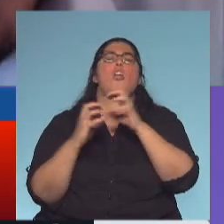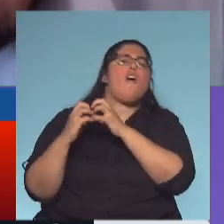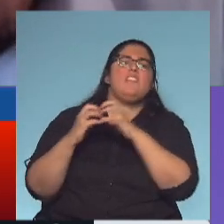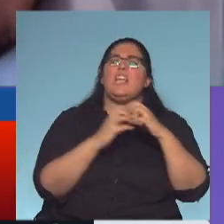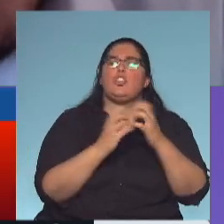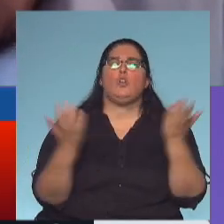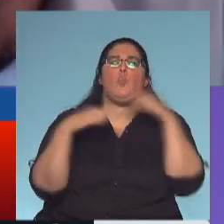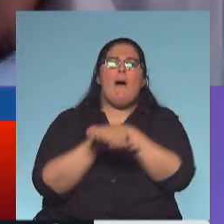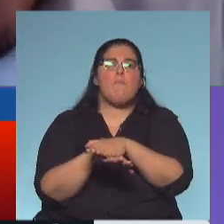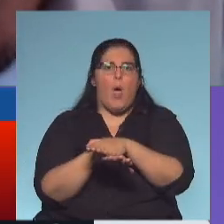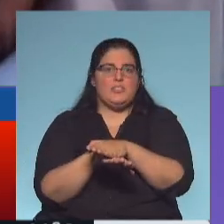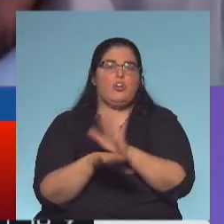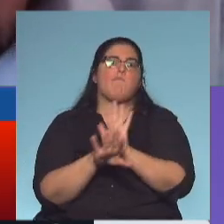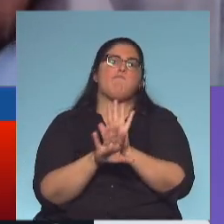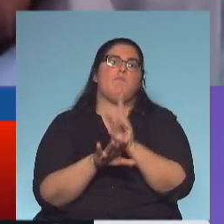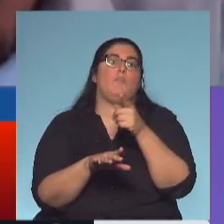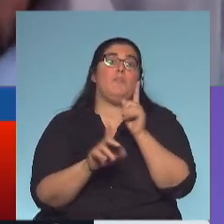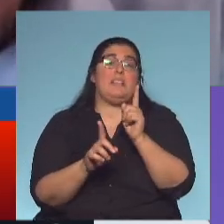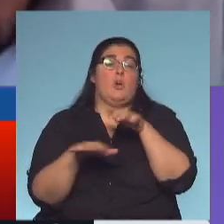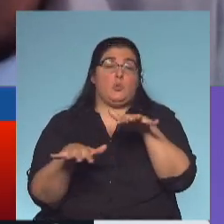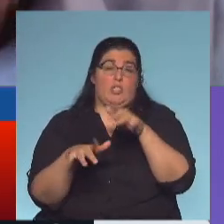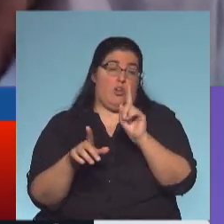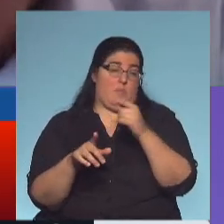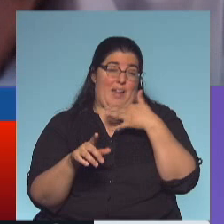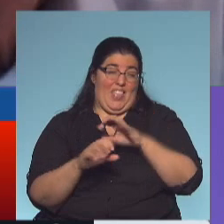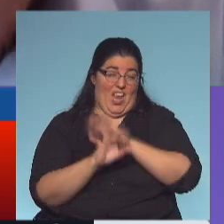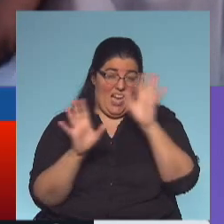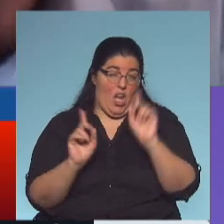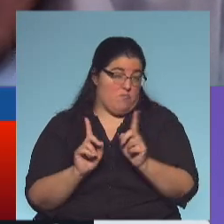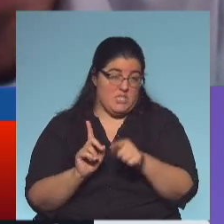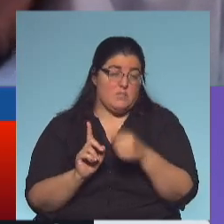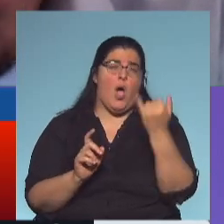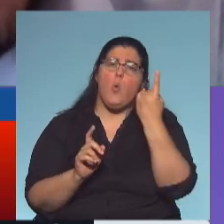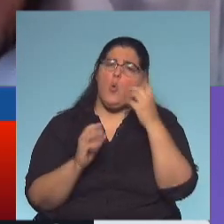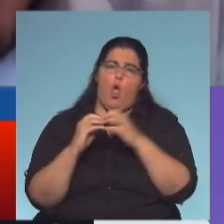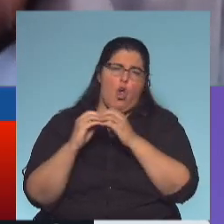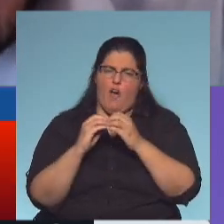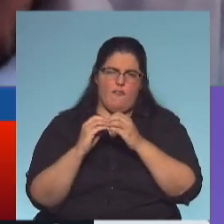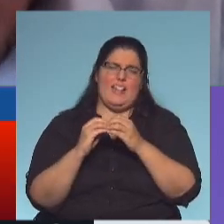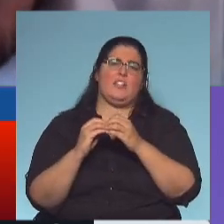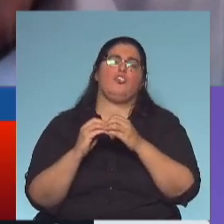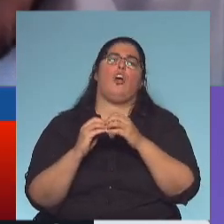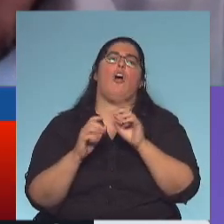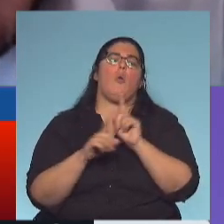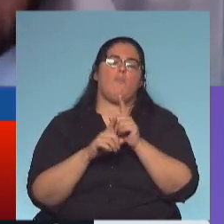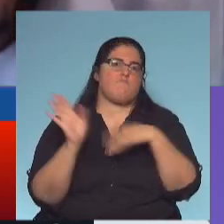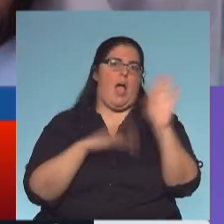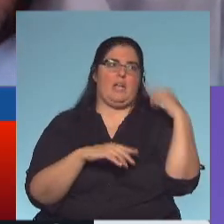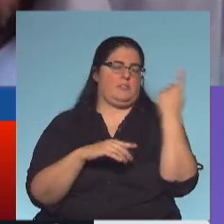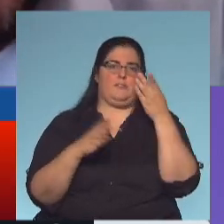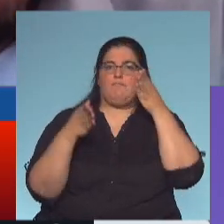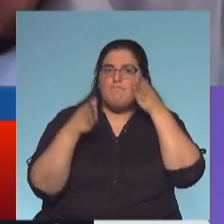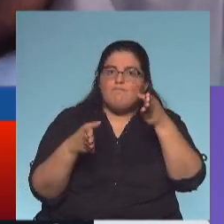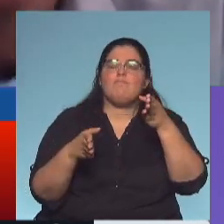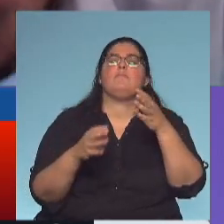la mejor manera de interpretar lo que está pasando es eso. Porque tenemos un conflicto que es lo que estamos dando ahora muchísima importancia,